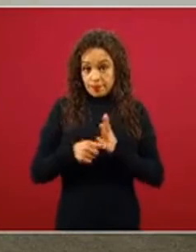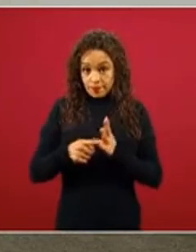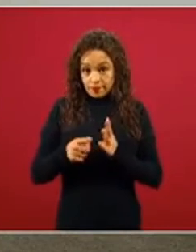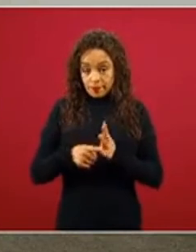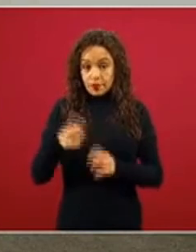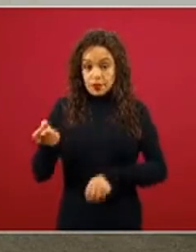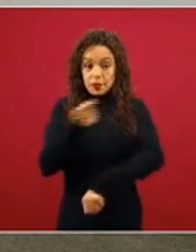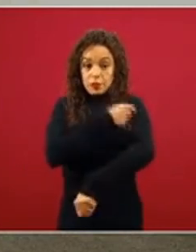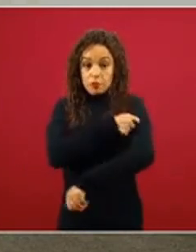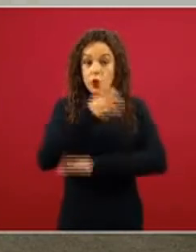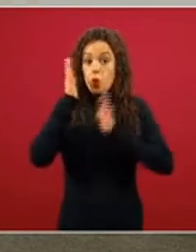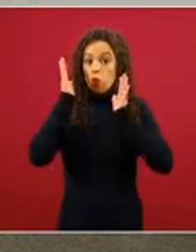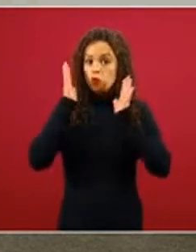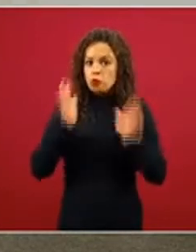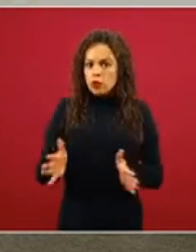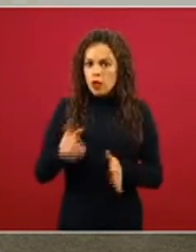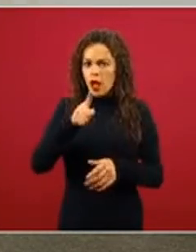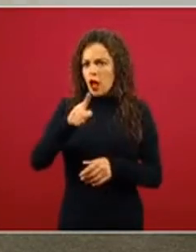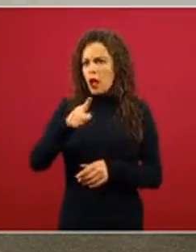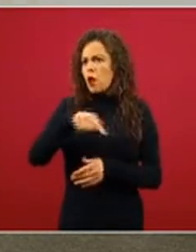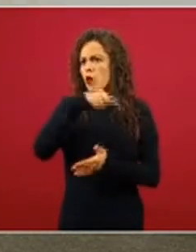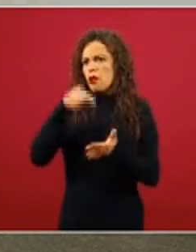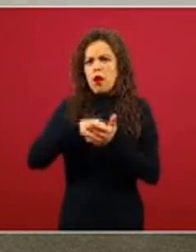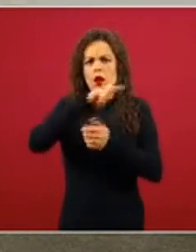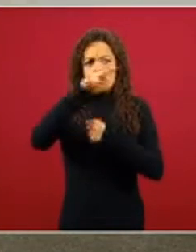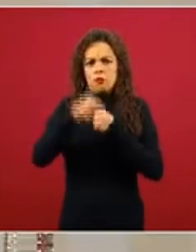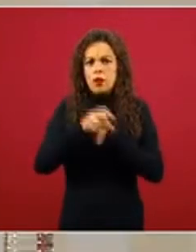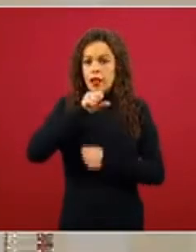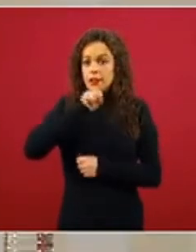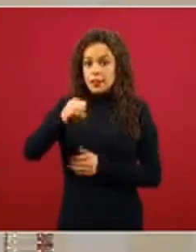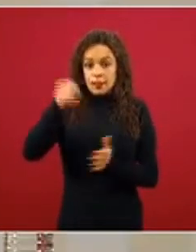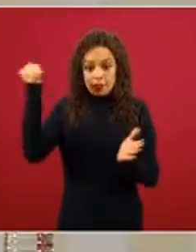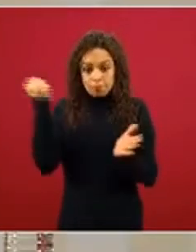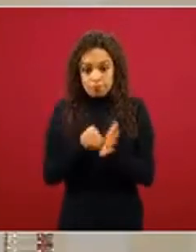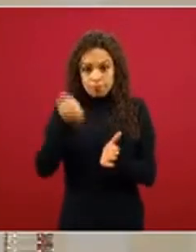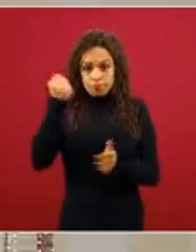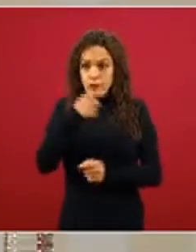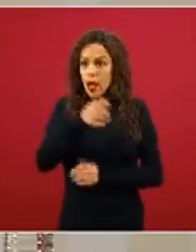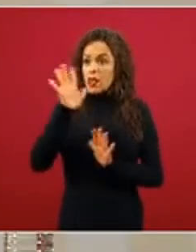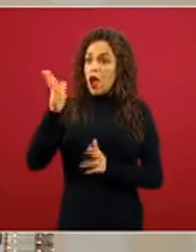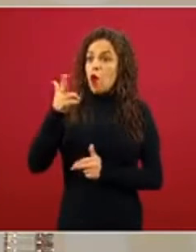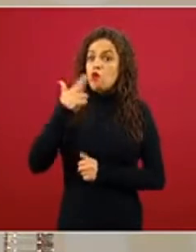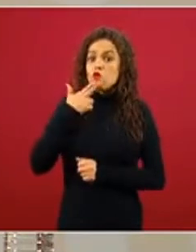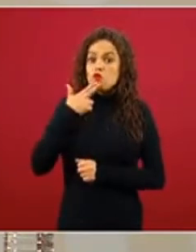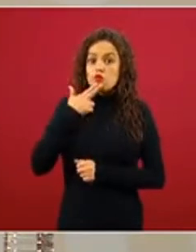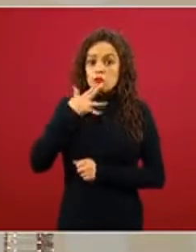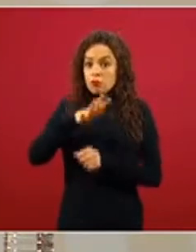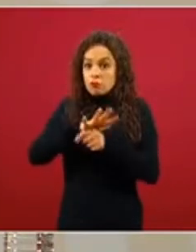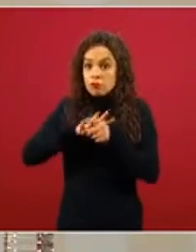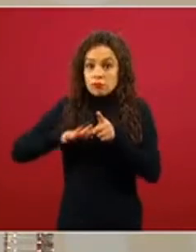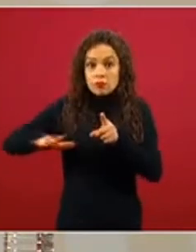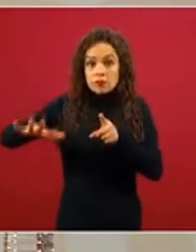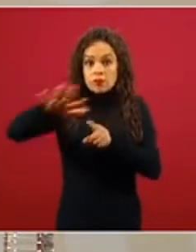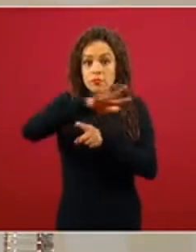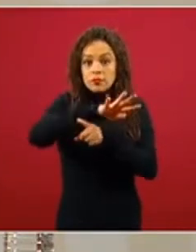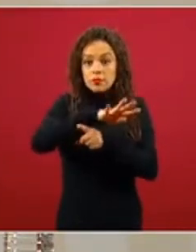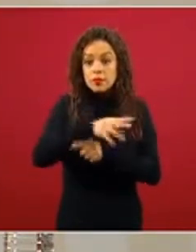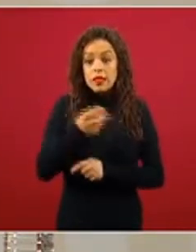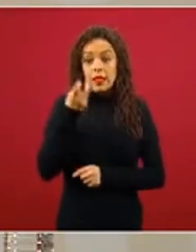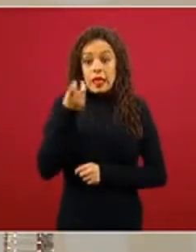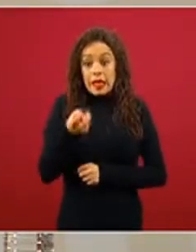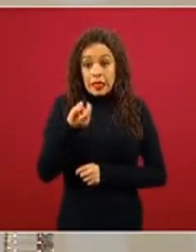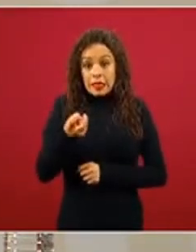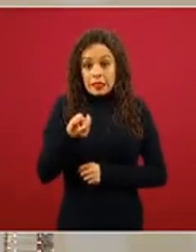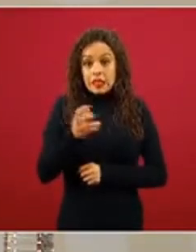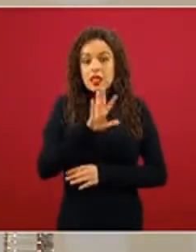autorizada en un país al menos y ya se encuentra en uso general, en uso ordinario. Ahí entramos al terreno de